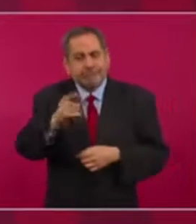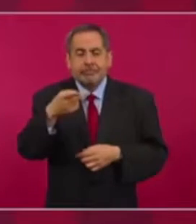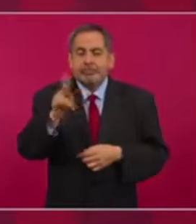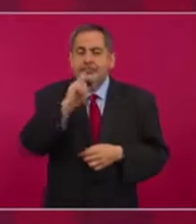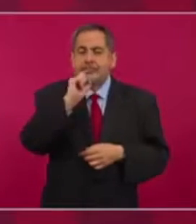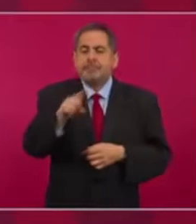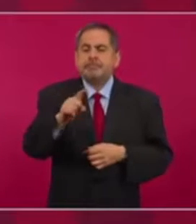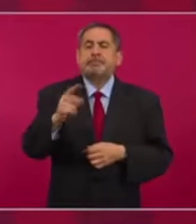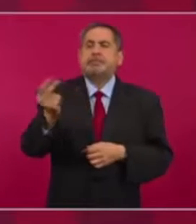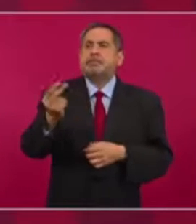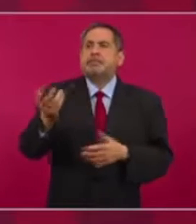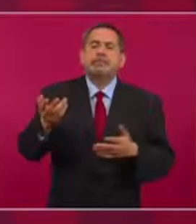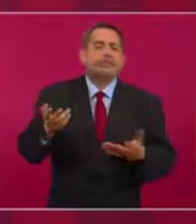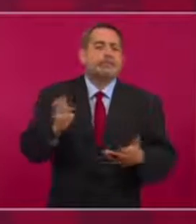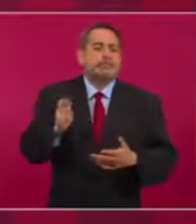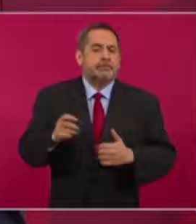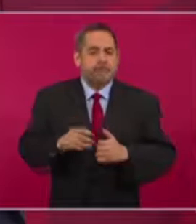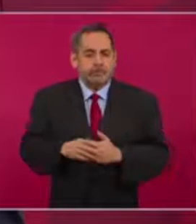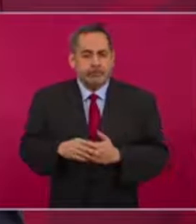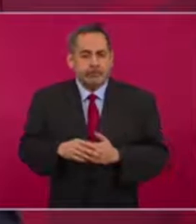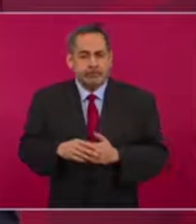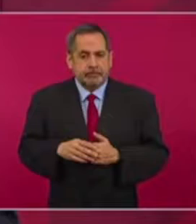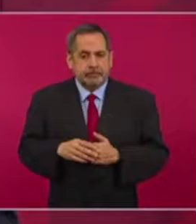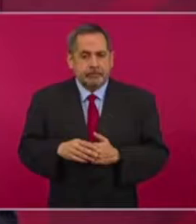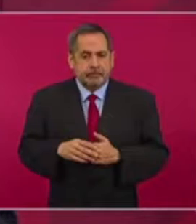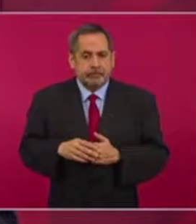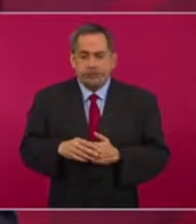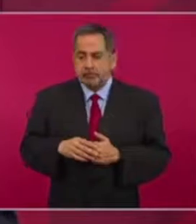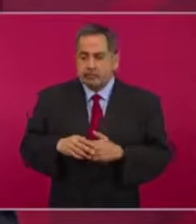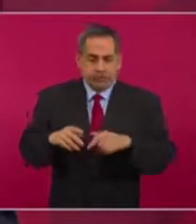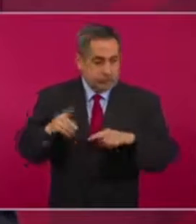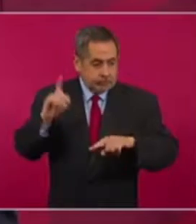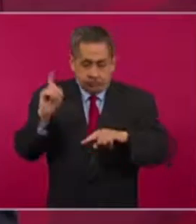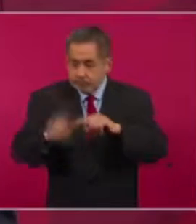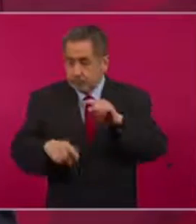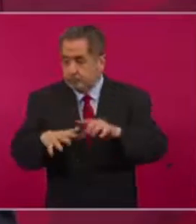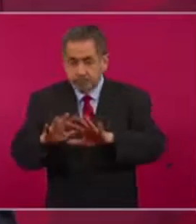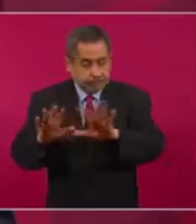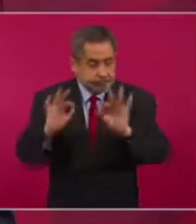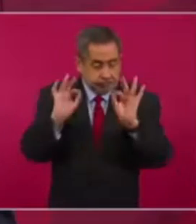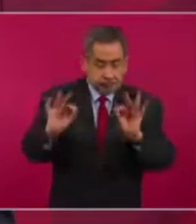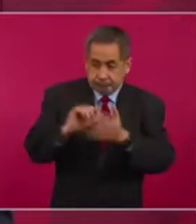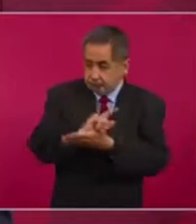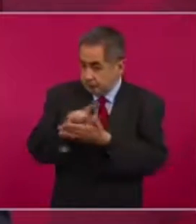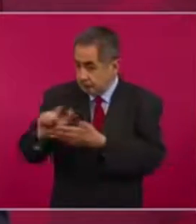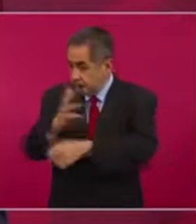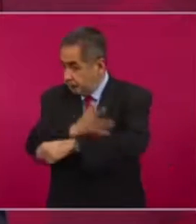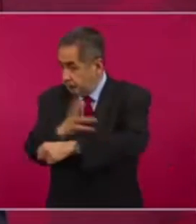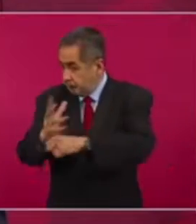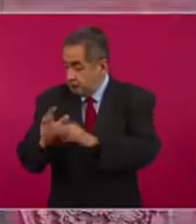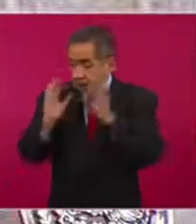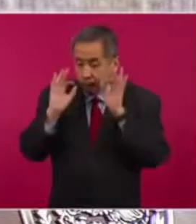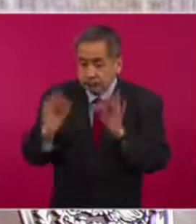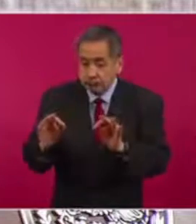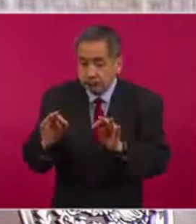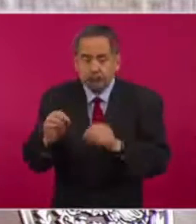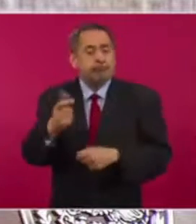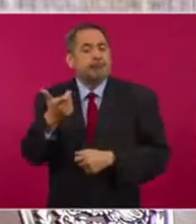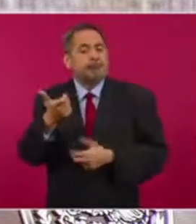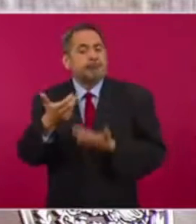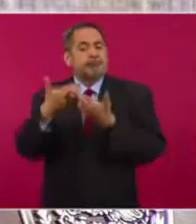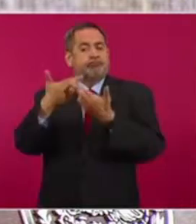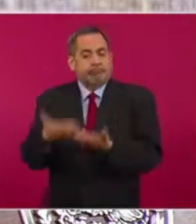sino porque se liberan muchos fondos para el desarrollo.